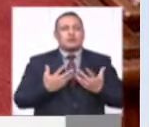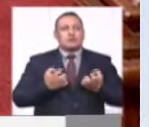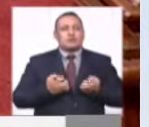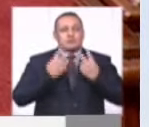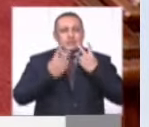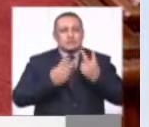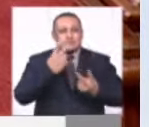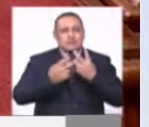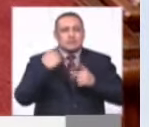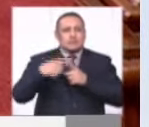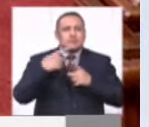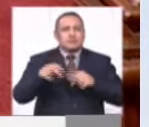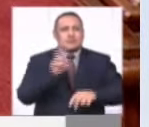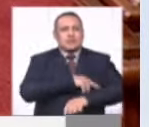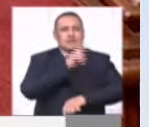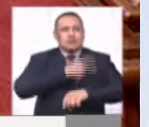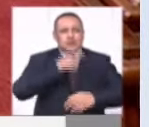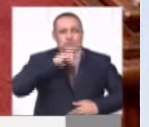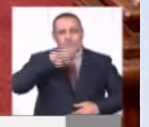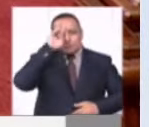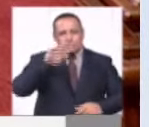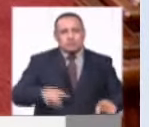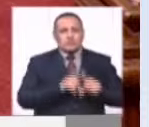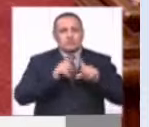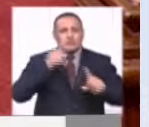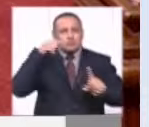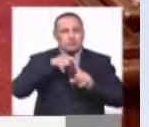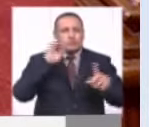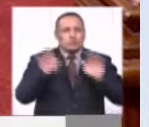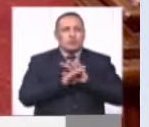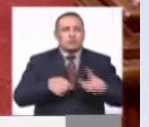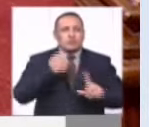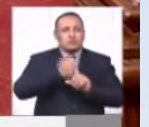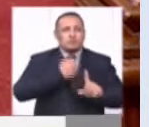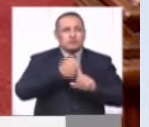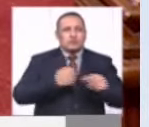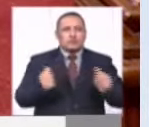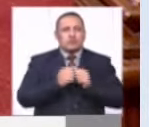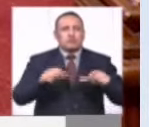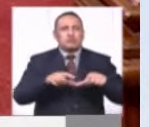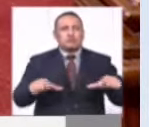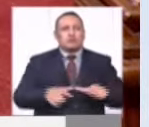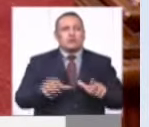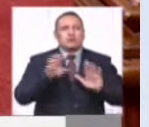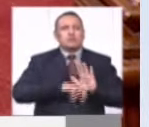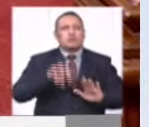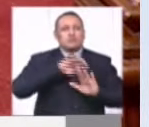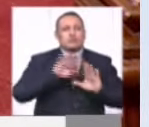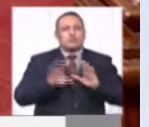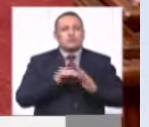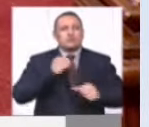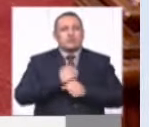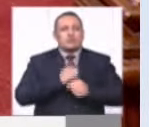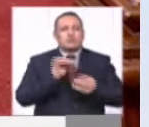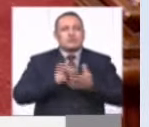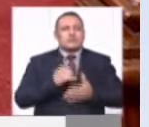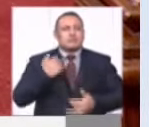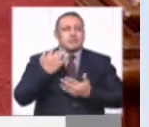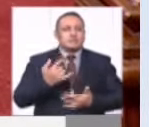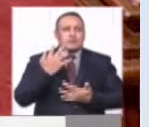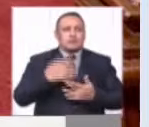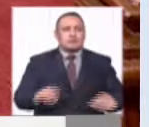previsto visitar las diferentes regiones del país con el propósito de impulsar en el terreno los proyectos y las obras que se están